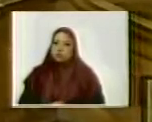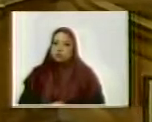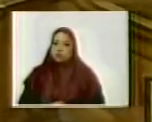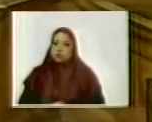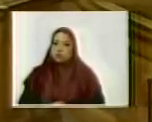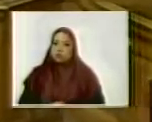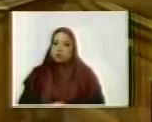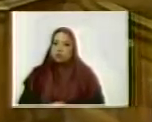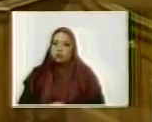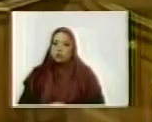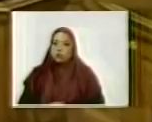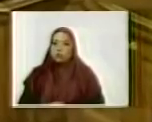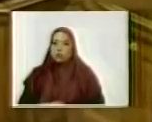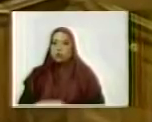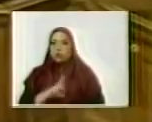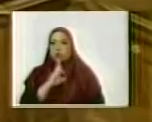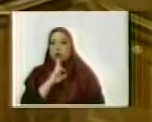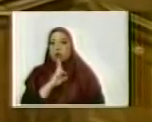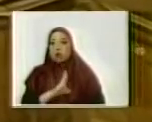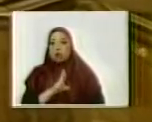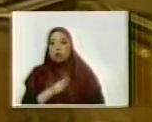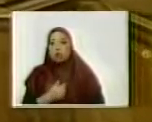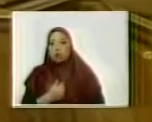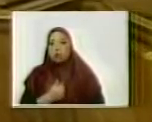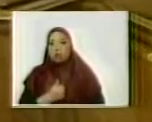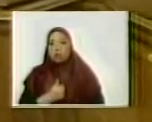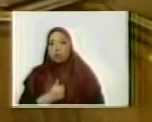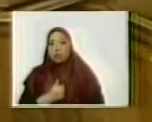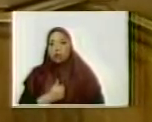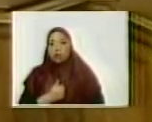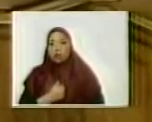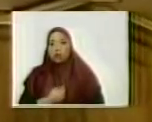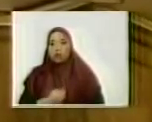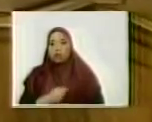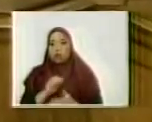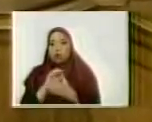me corresponde, compatriota,